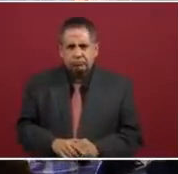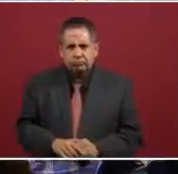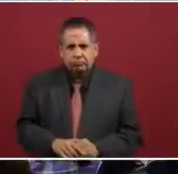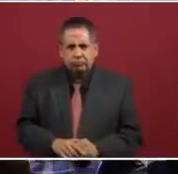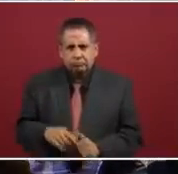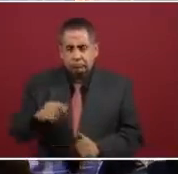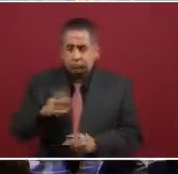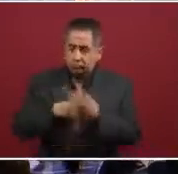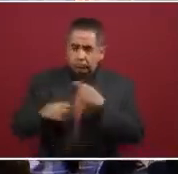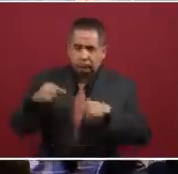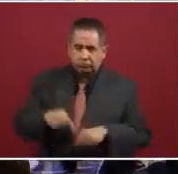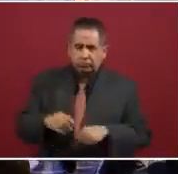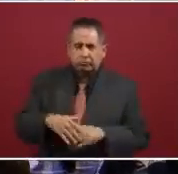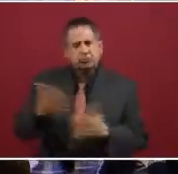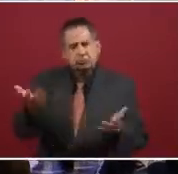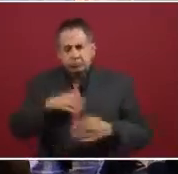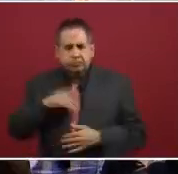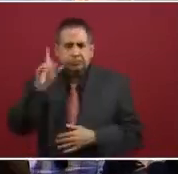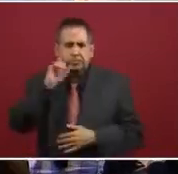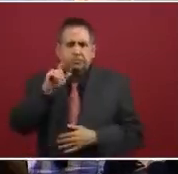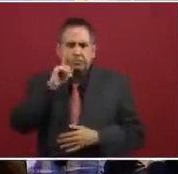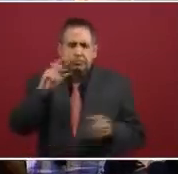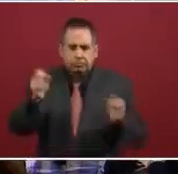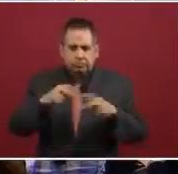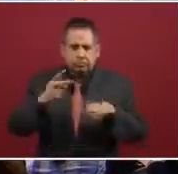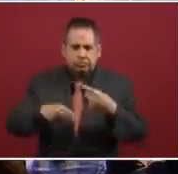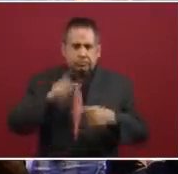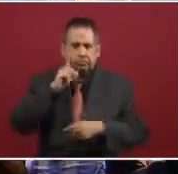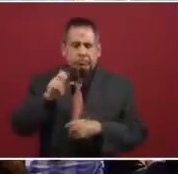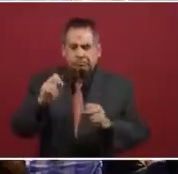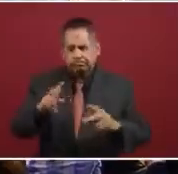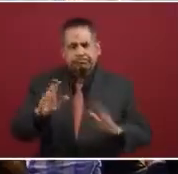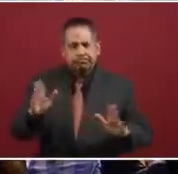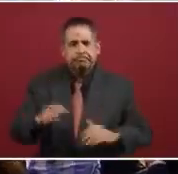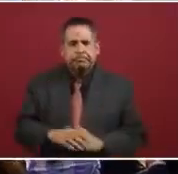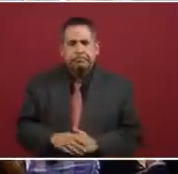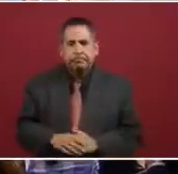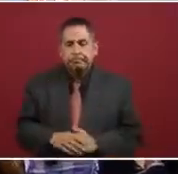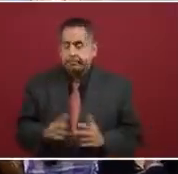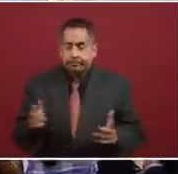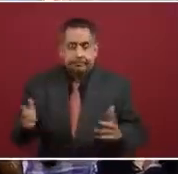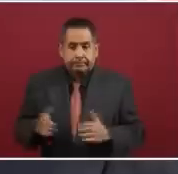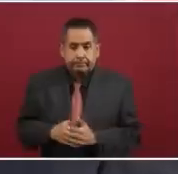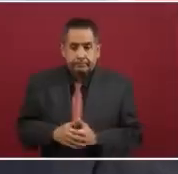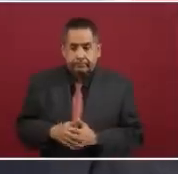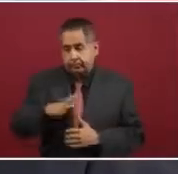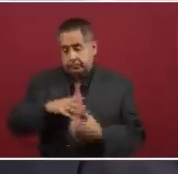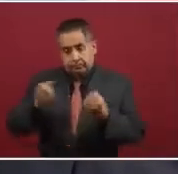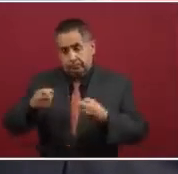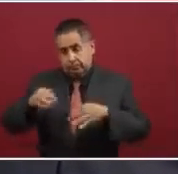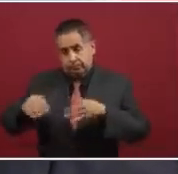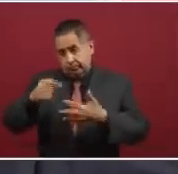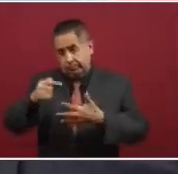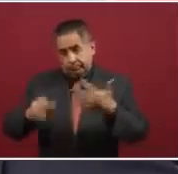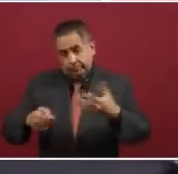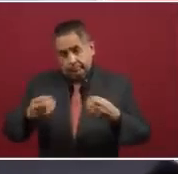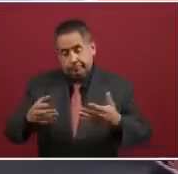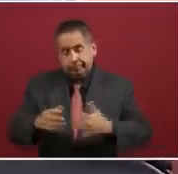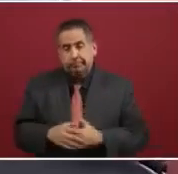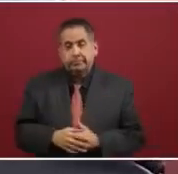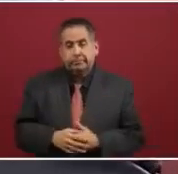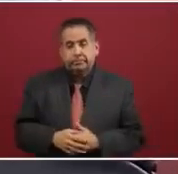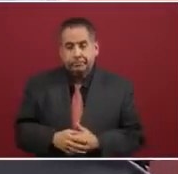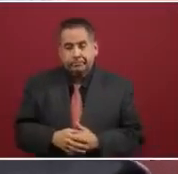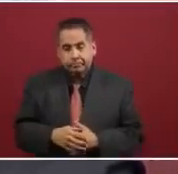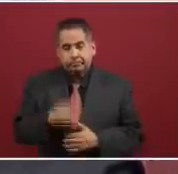Quieren que yo esté. Entonces, mañana, ¿sí? Bueno, es que hay bastante trabajo, ¿sí?